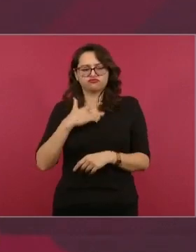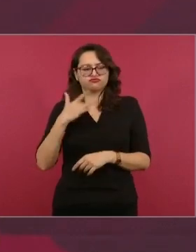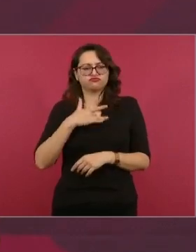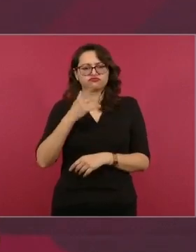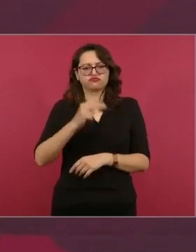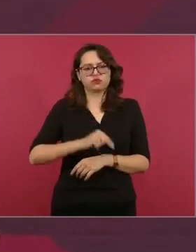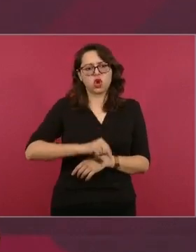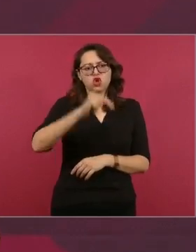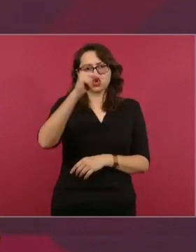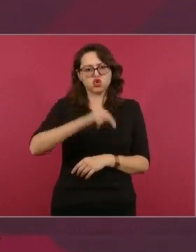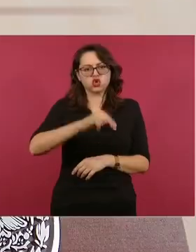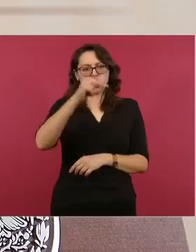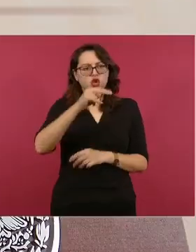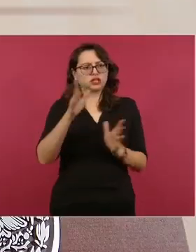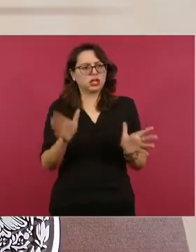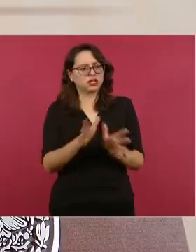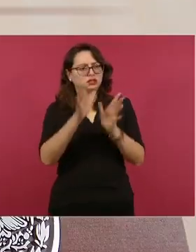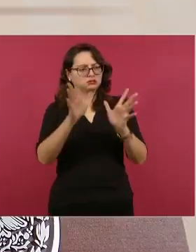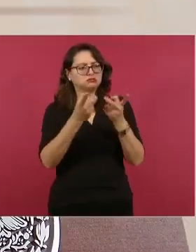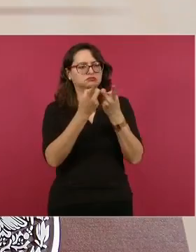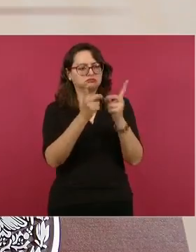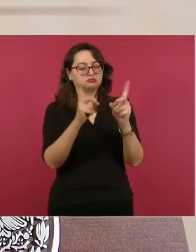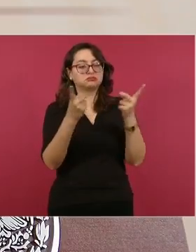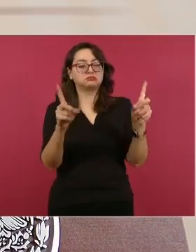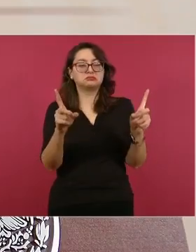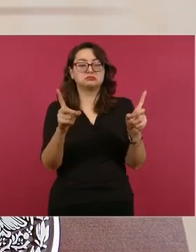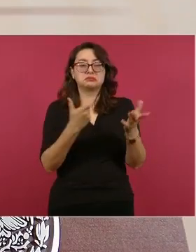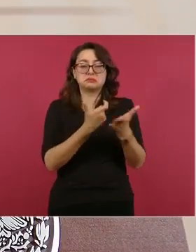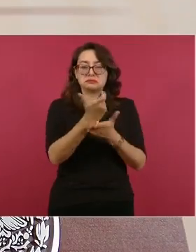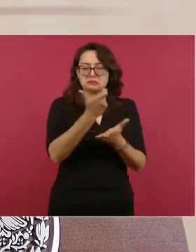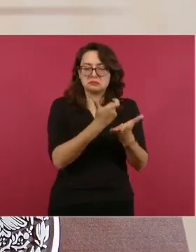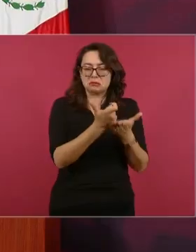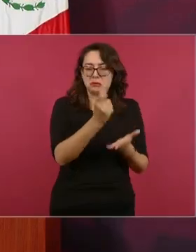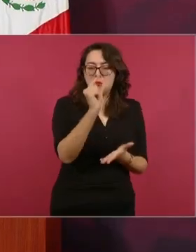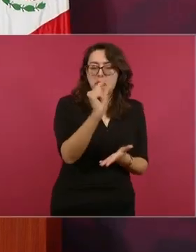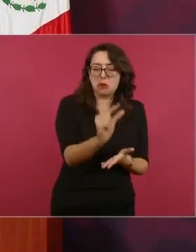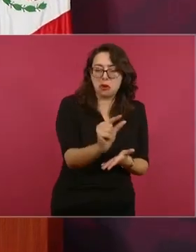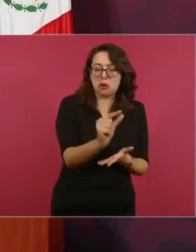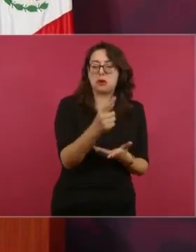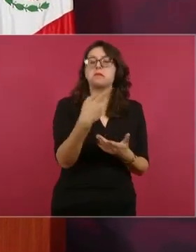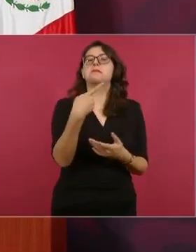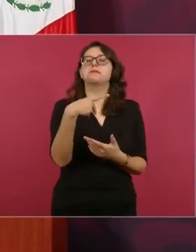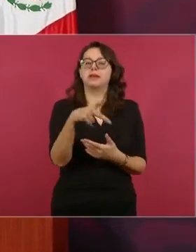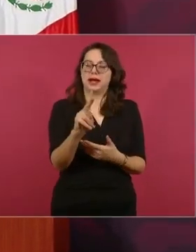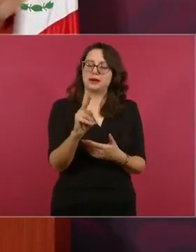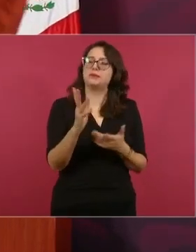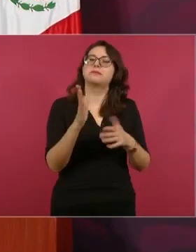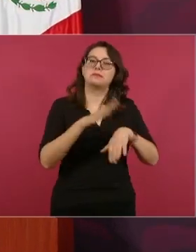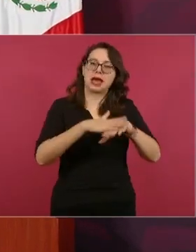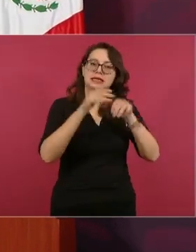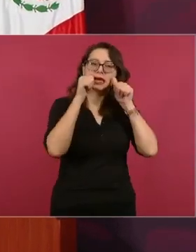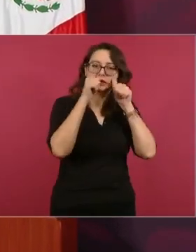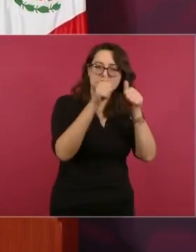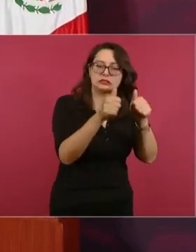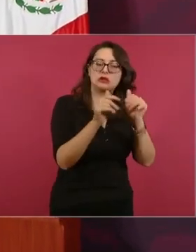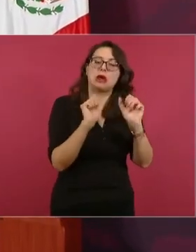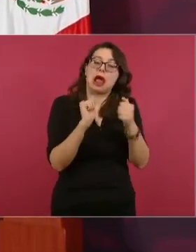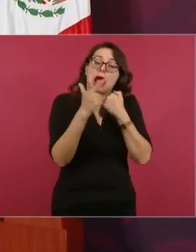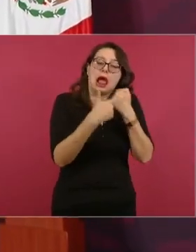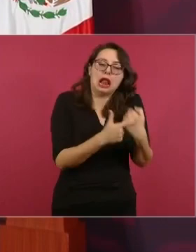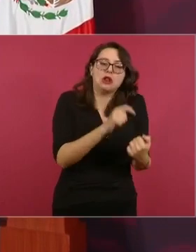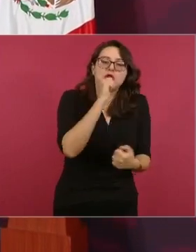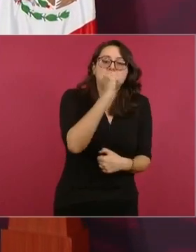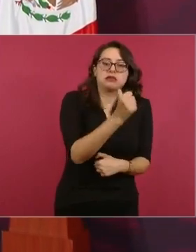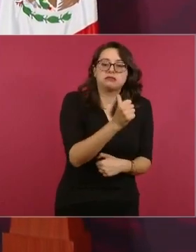bajos salarios, prestaciones precarias, pero finalmente con mayor infraestructura y desarrollo. Y al sureste del país